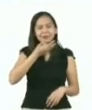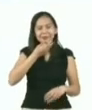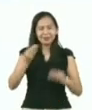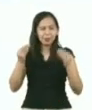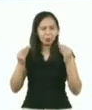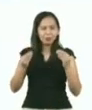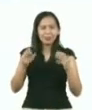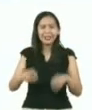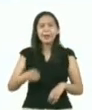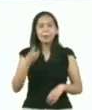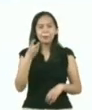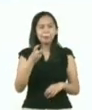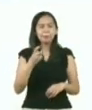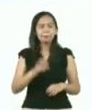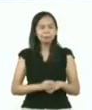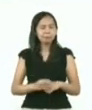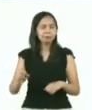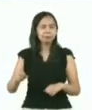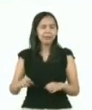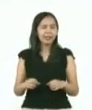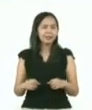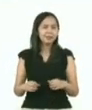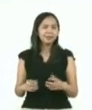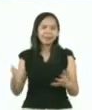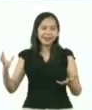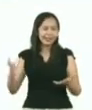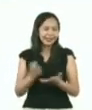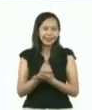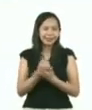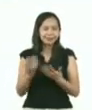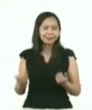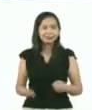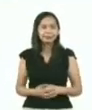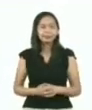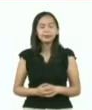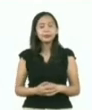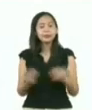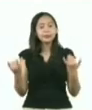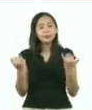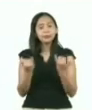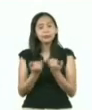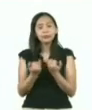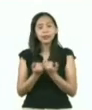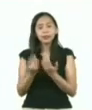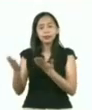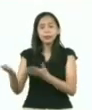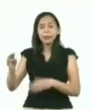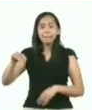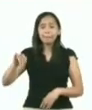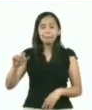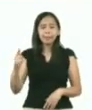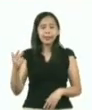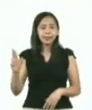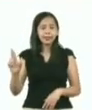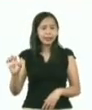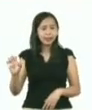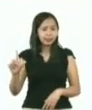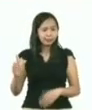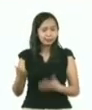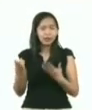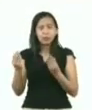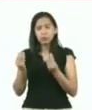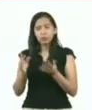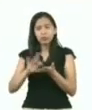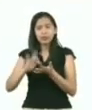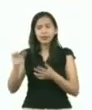ese récord Guinness. Por supuesto, Miguel Torruco, muchas gracias por